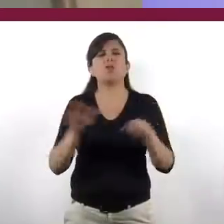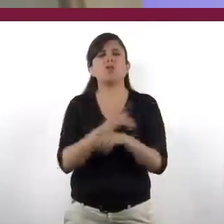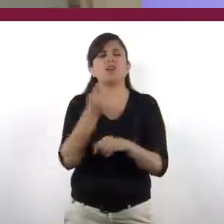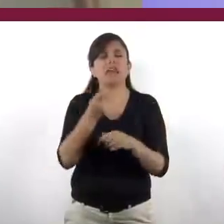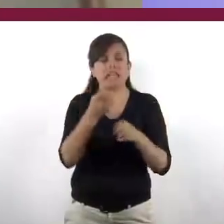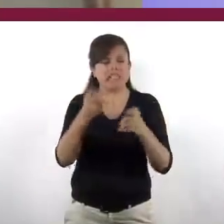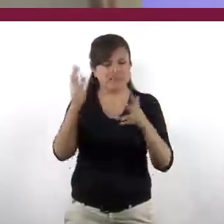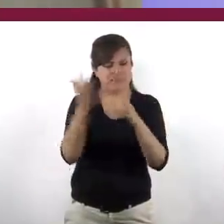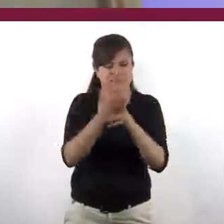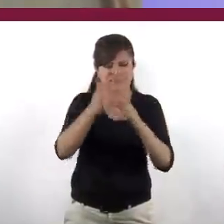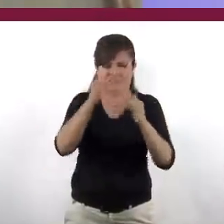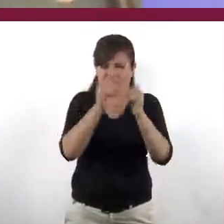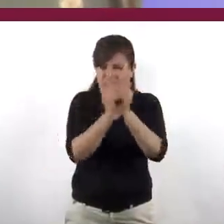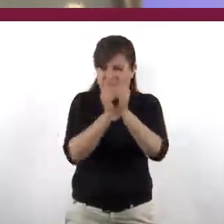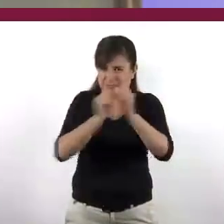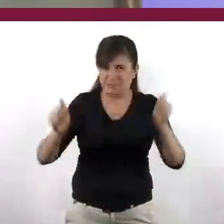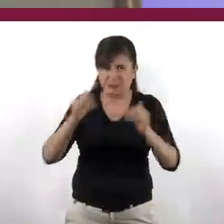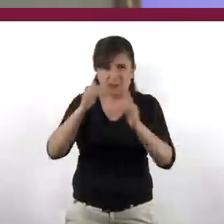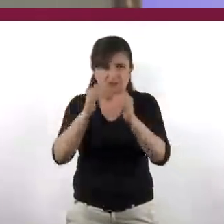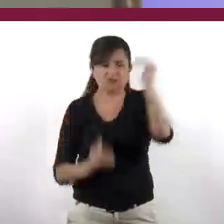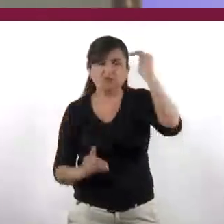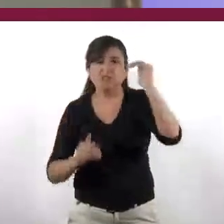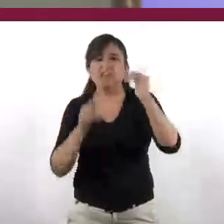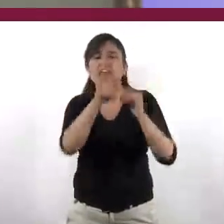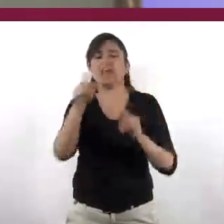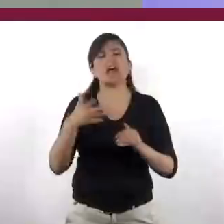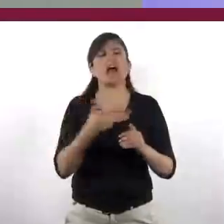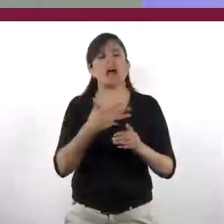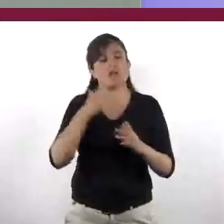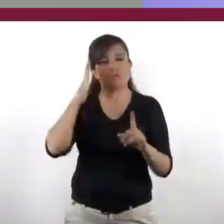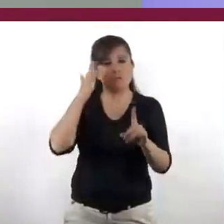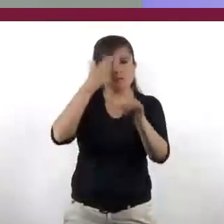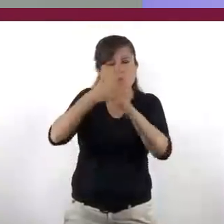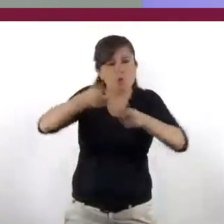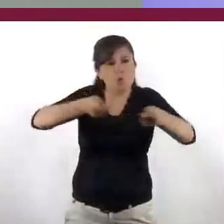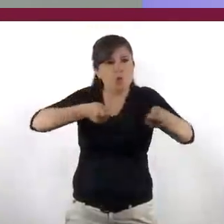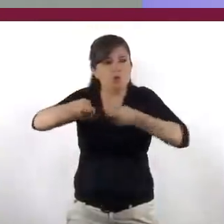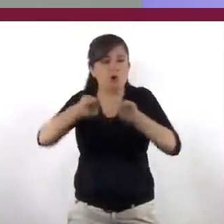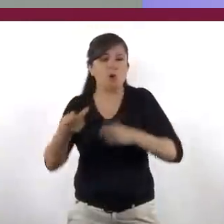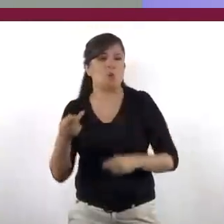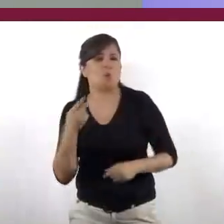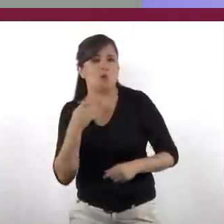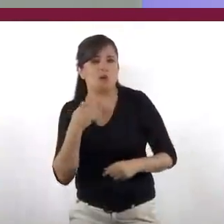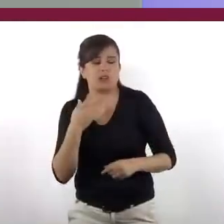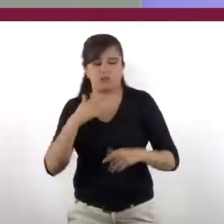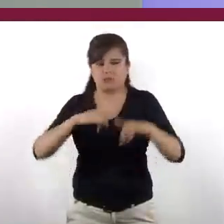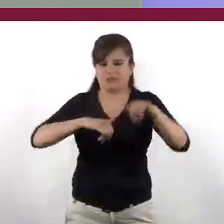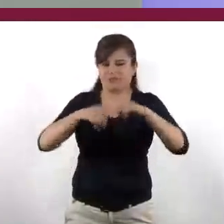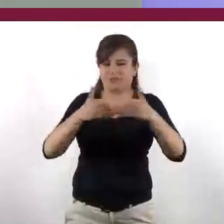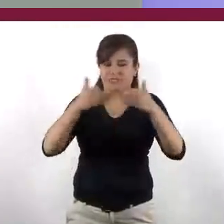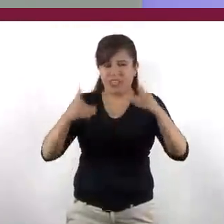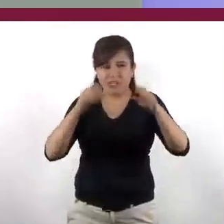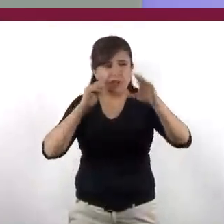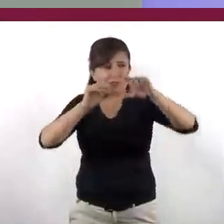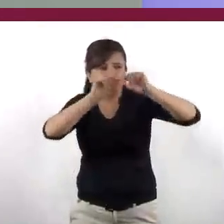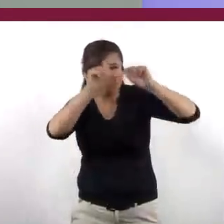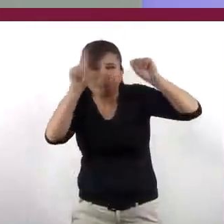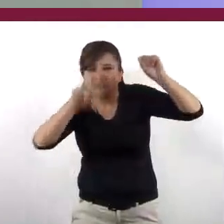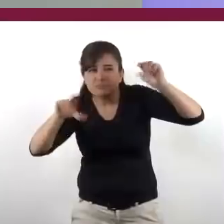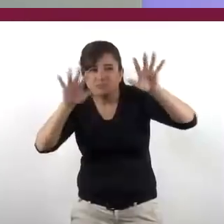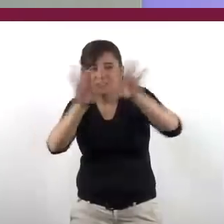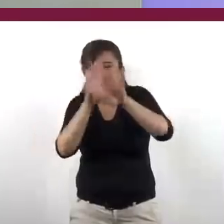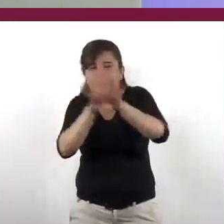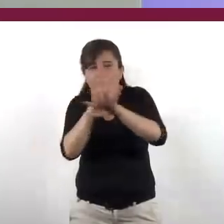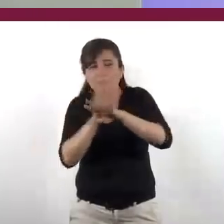esta división, esta organización, al mismo tiempo que tenía como objeto el control político del territorio, va a provocar que